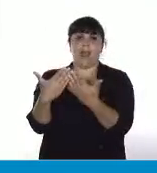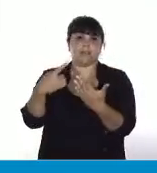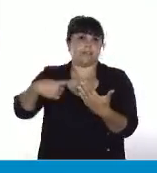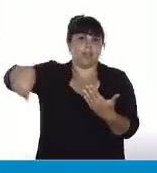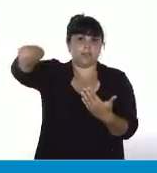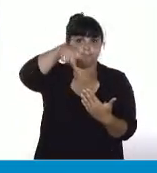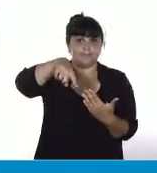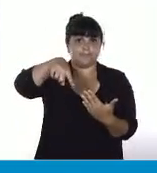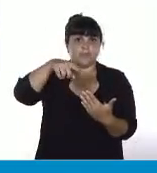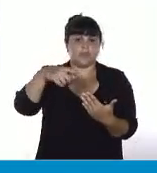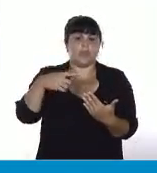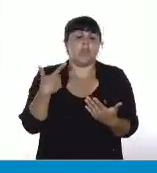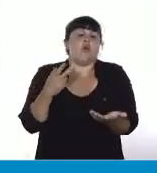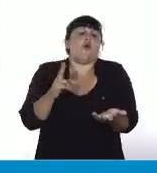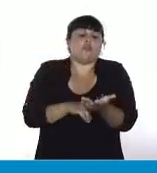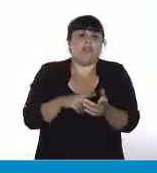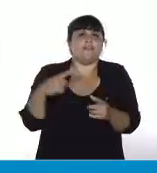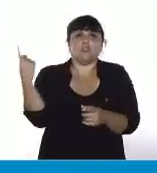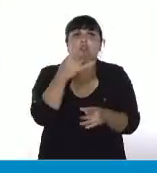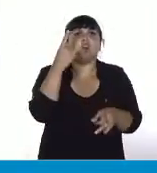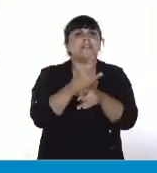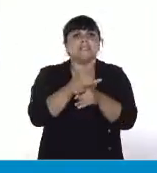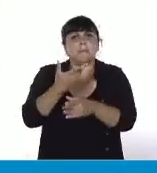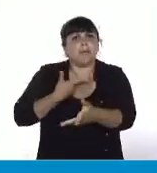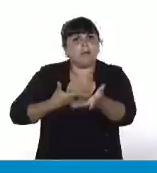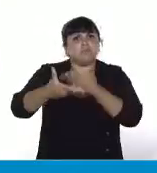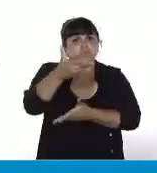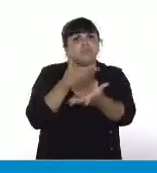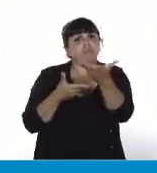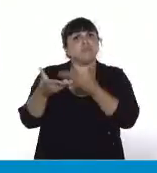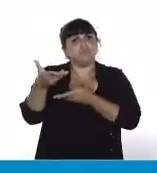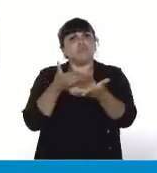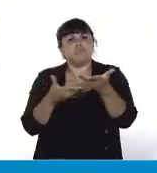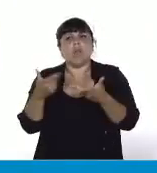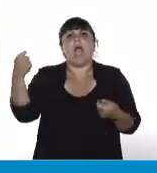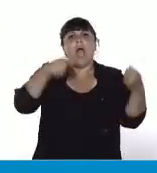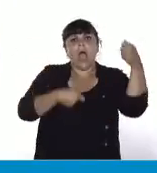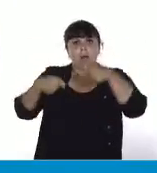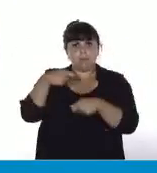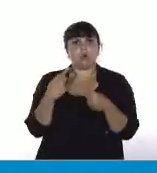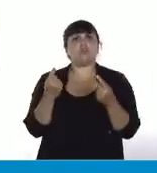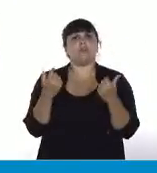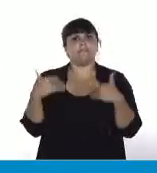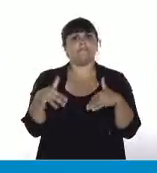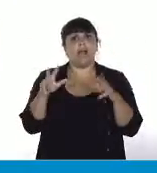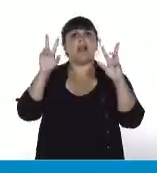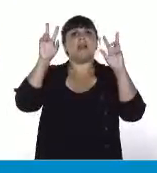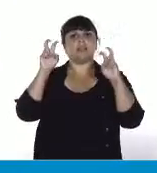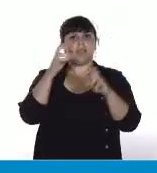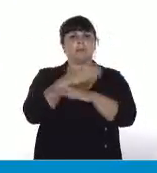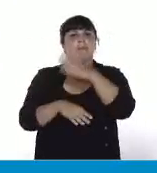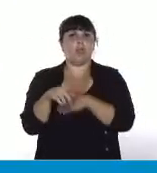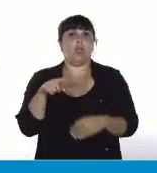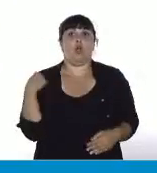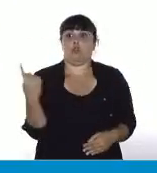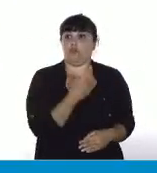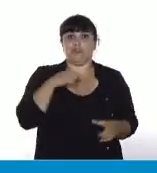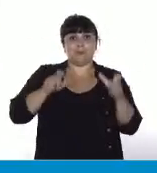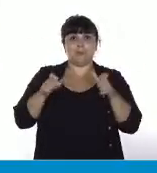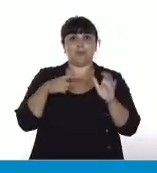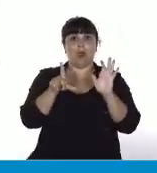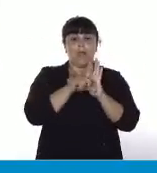agradecerles nuevamente la predisposición que tuvieron para el diálogo y los aportes valiosos que nos hicieron a los legisladores.